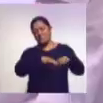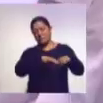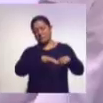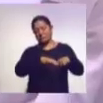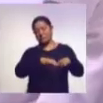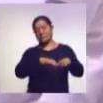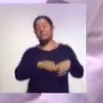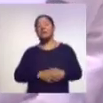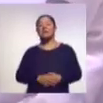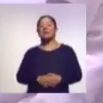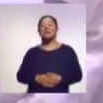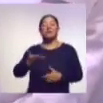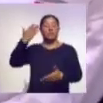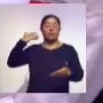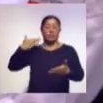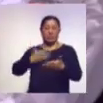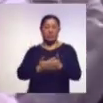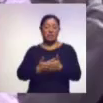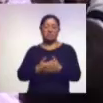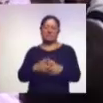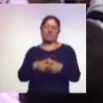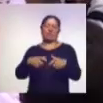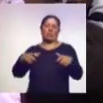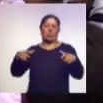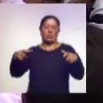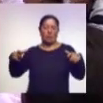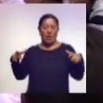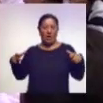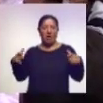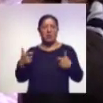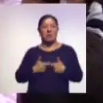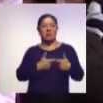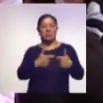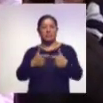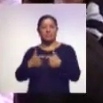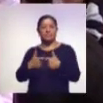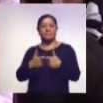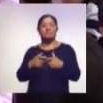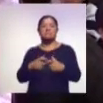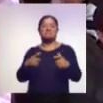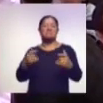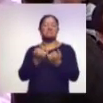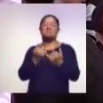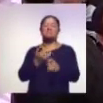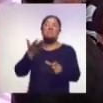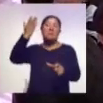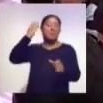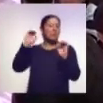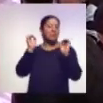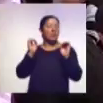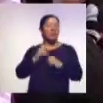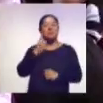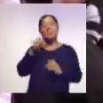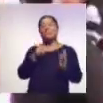una inversión muy grande y la más grande en comparación con otro periodo similar. Más de